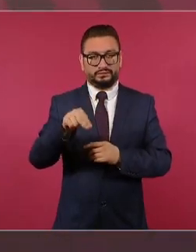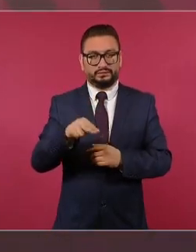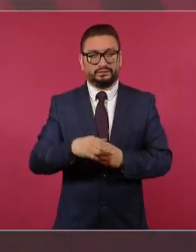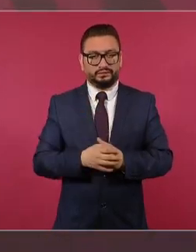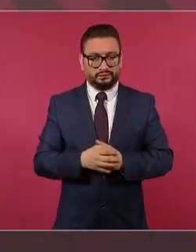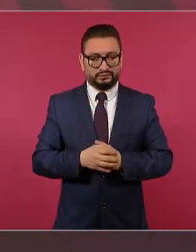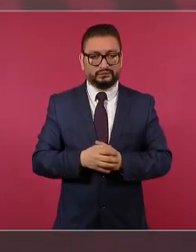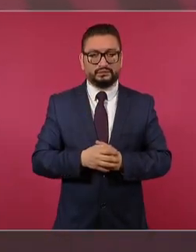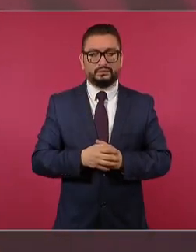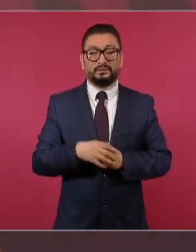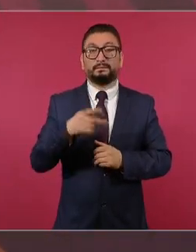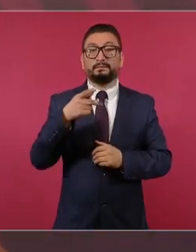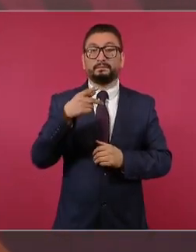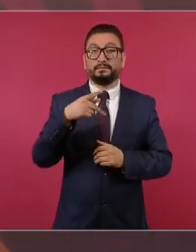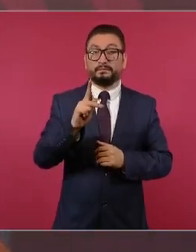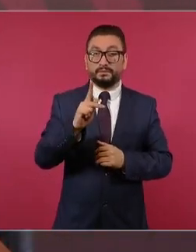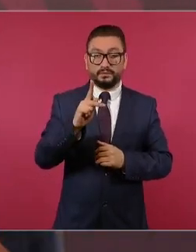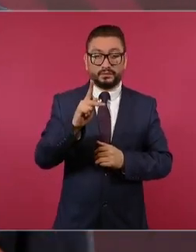pero era